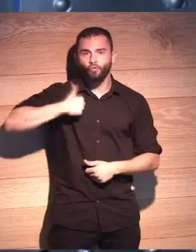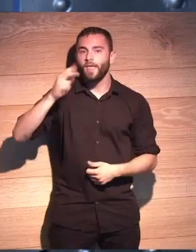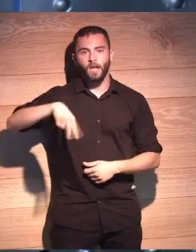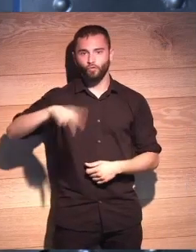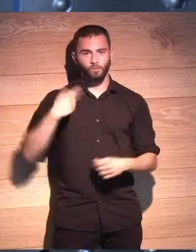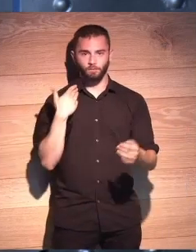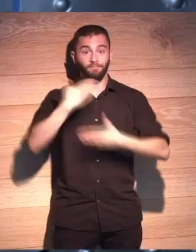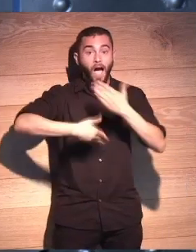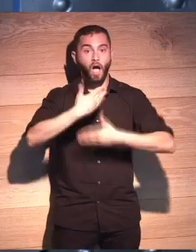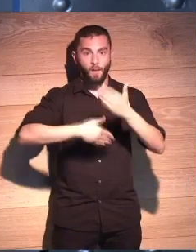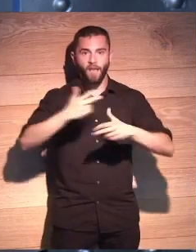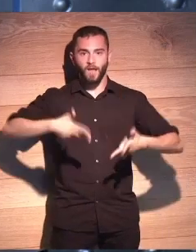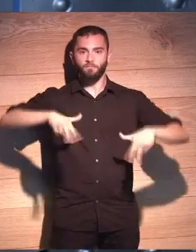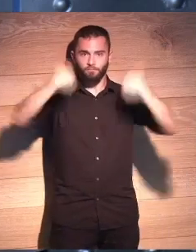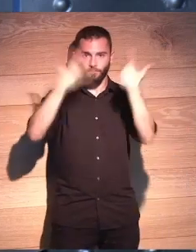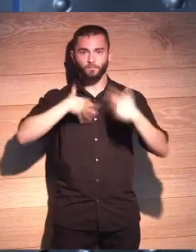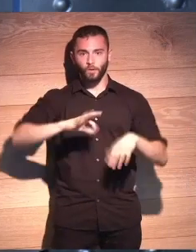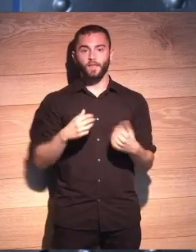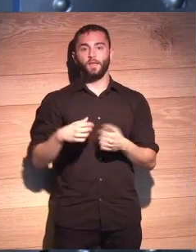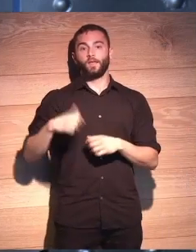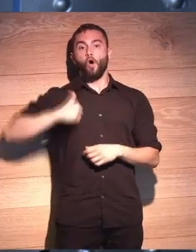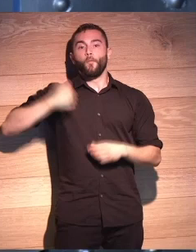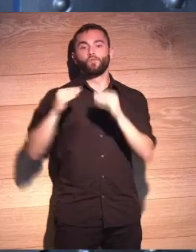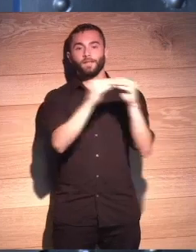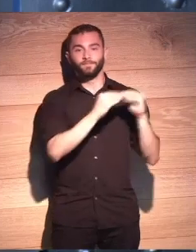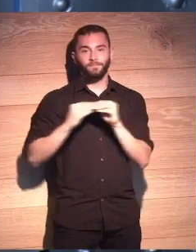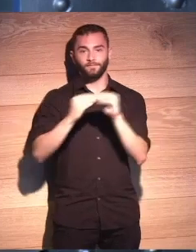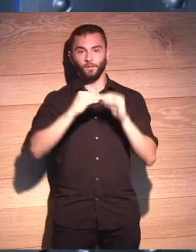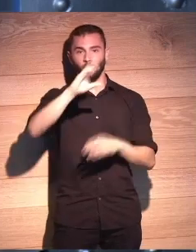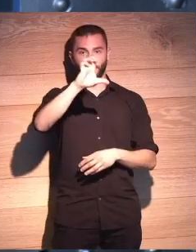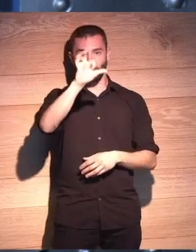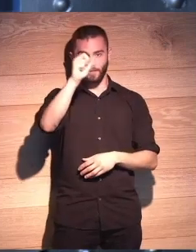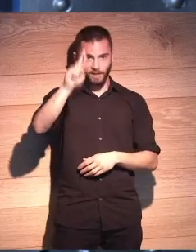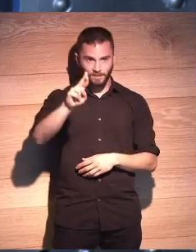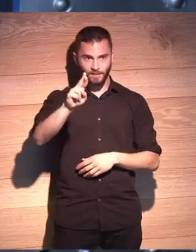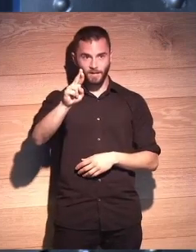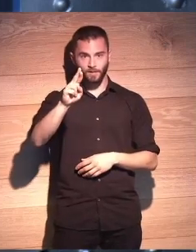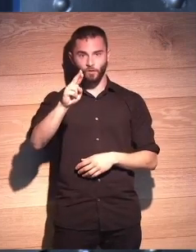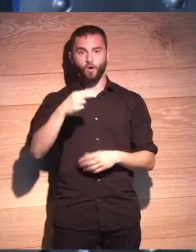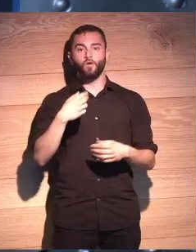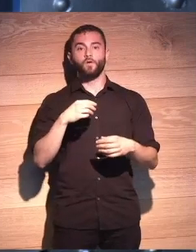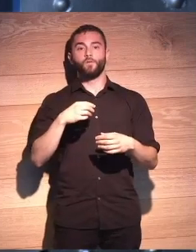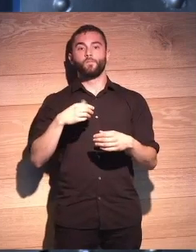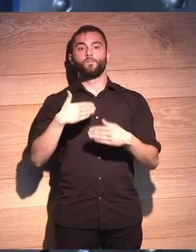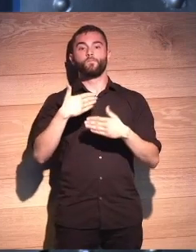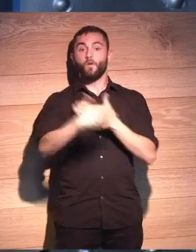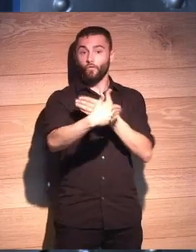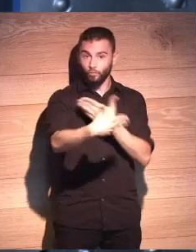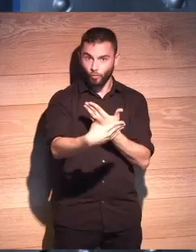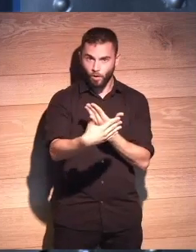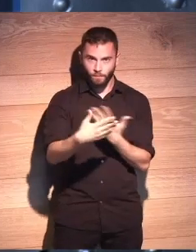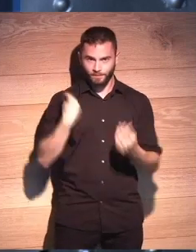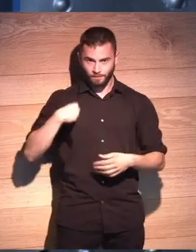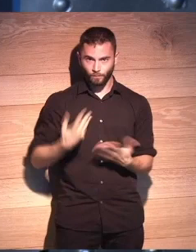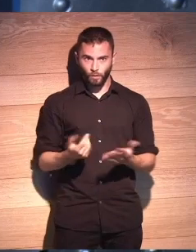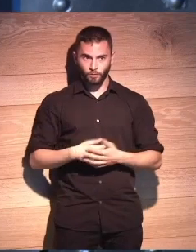de avanzar y además de igualdad de oportunidades para todos, como hace César con Profuturo, ¿no? Y yo hago mía